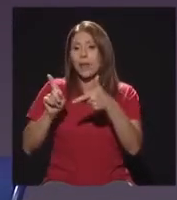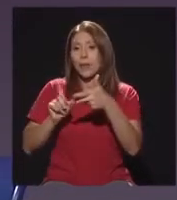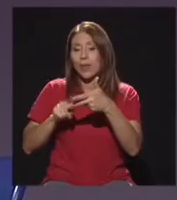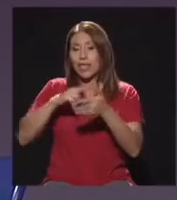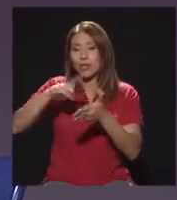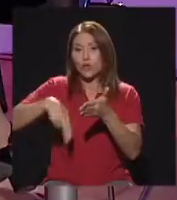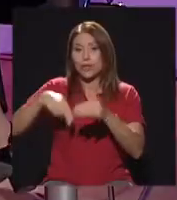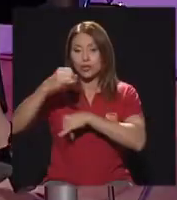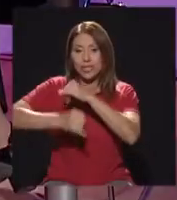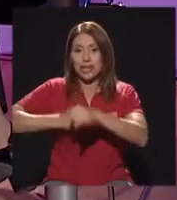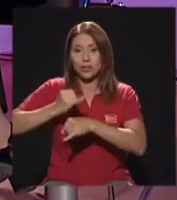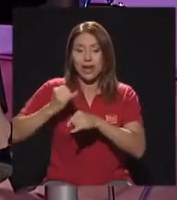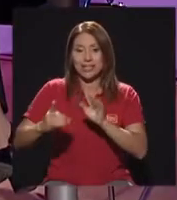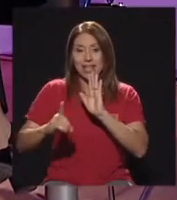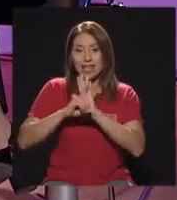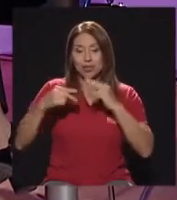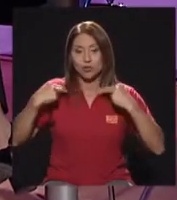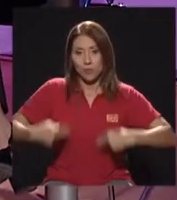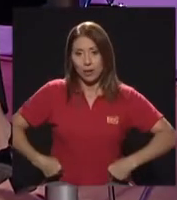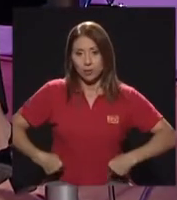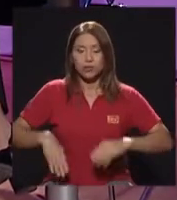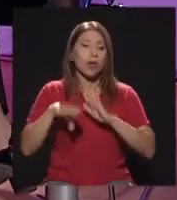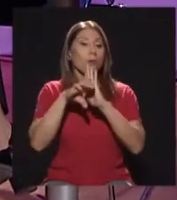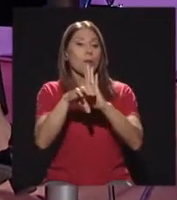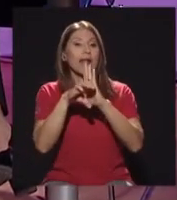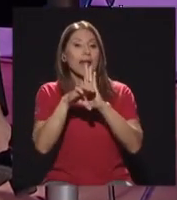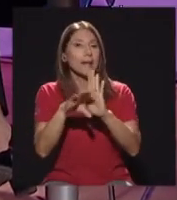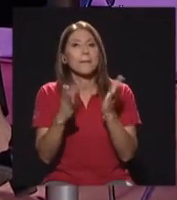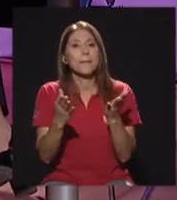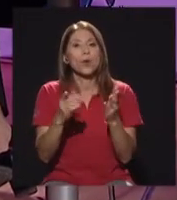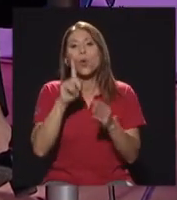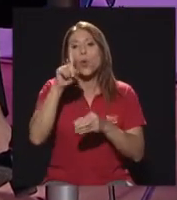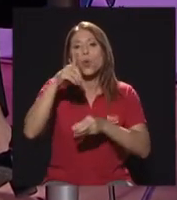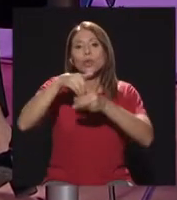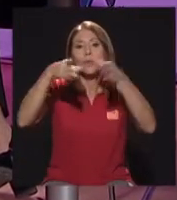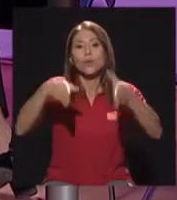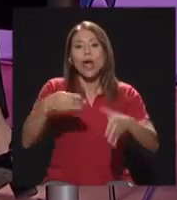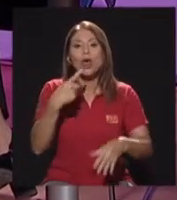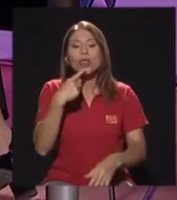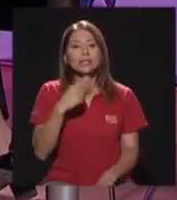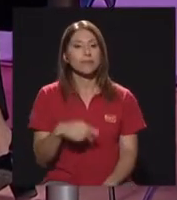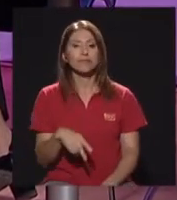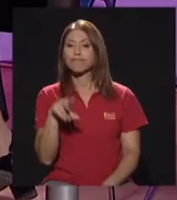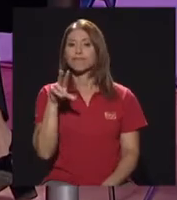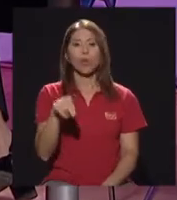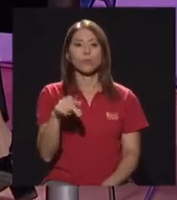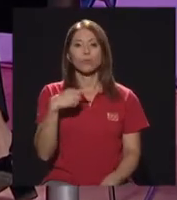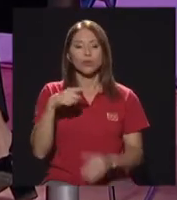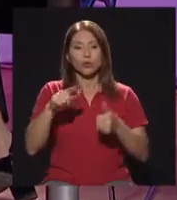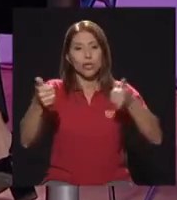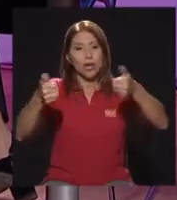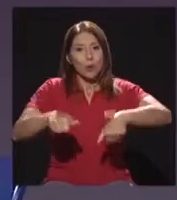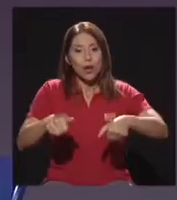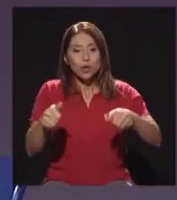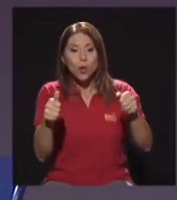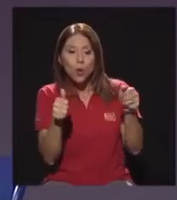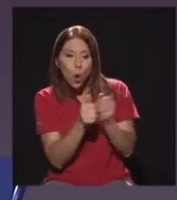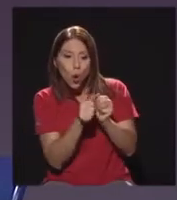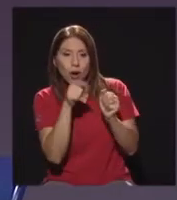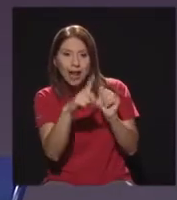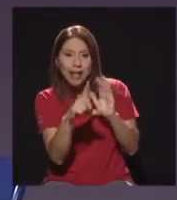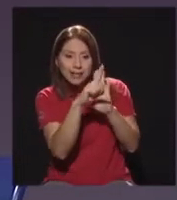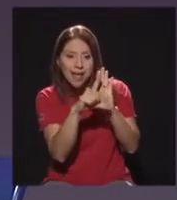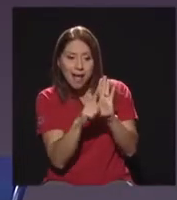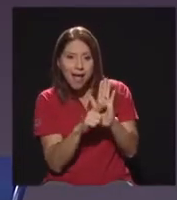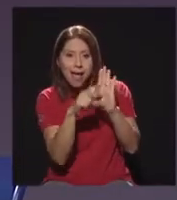entonces aquí sí tenemos por ejemplo el caso de un diputado que dice no yo no estoy de acuerdo con este marco normativo no